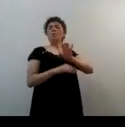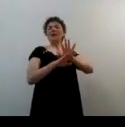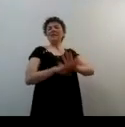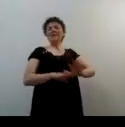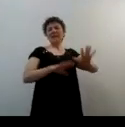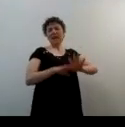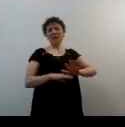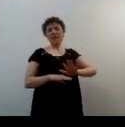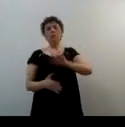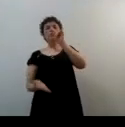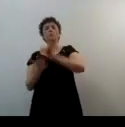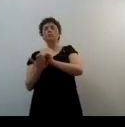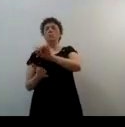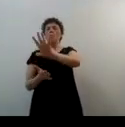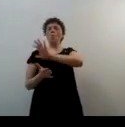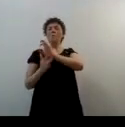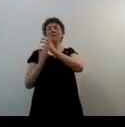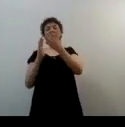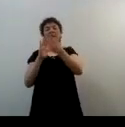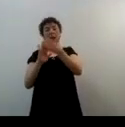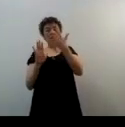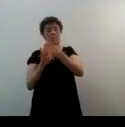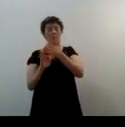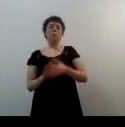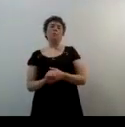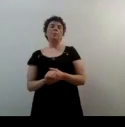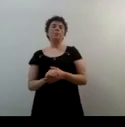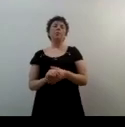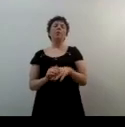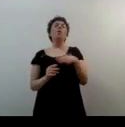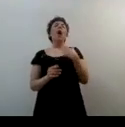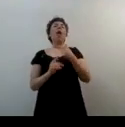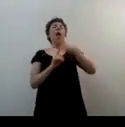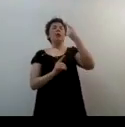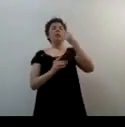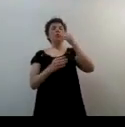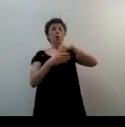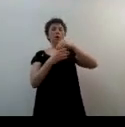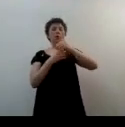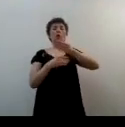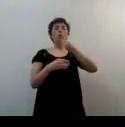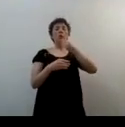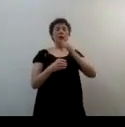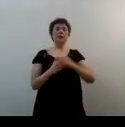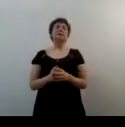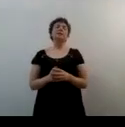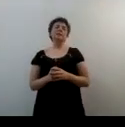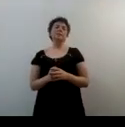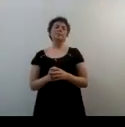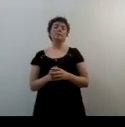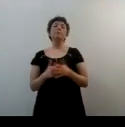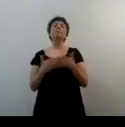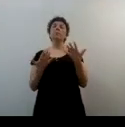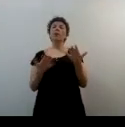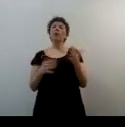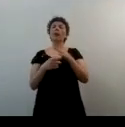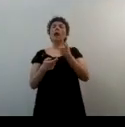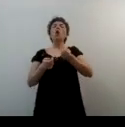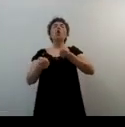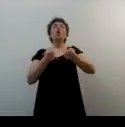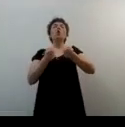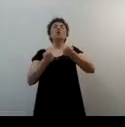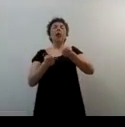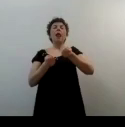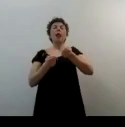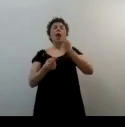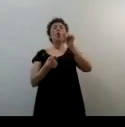que contiene porque hay otros nutrientes o hay un alto contenido en otros nutrientes. Y claro, para controlar esa glucosa